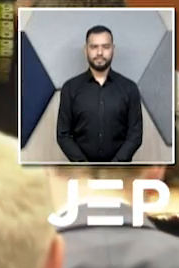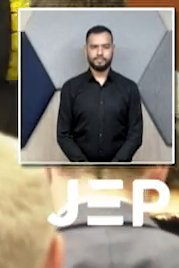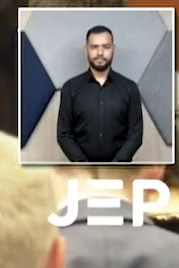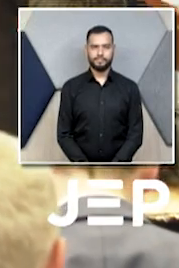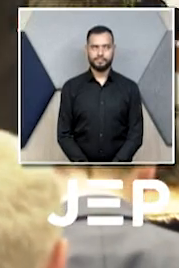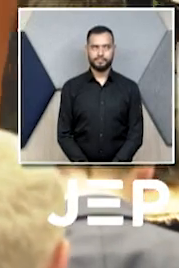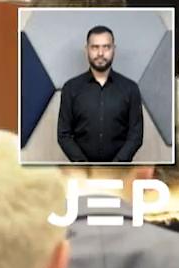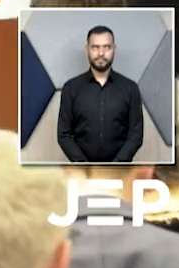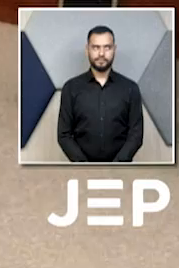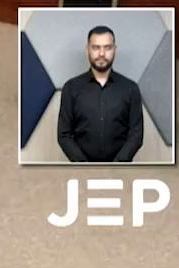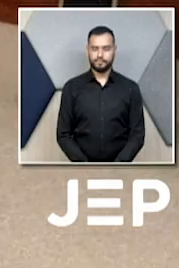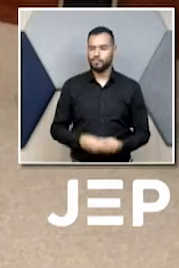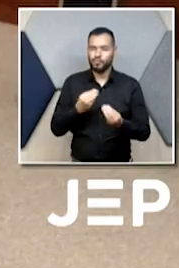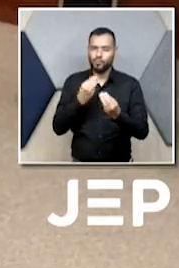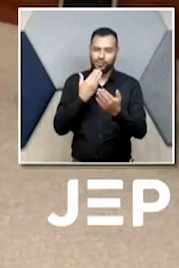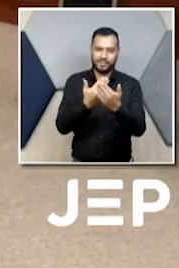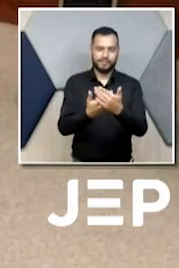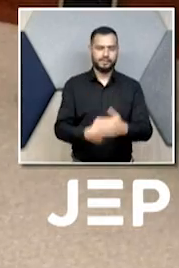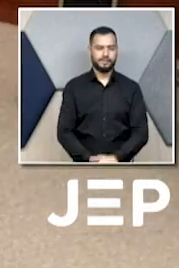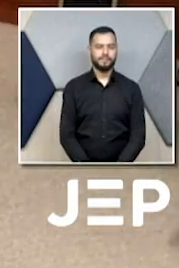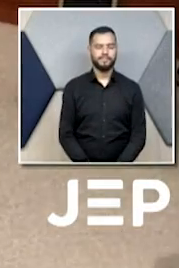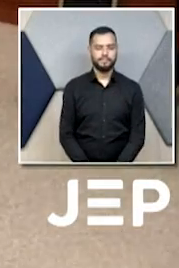Muchas